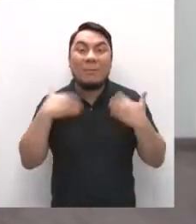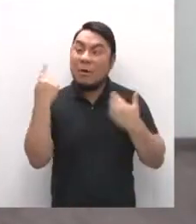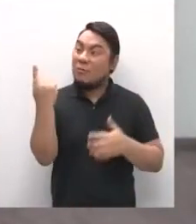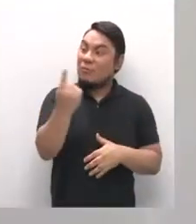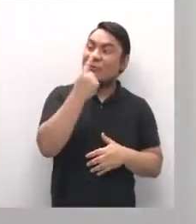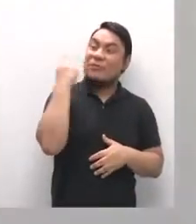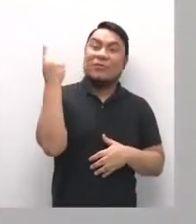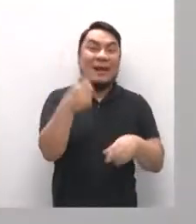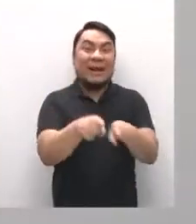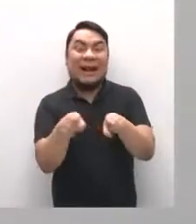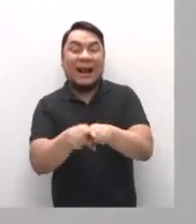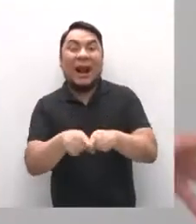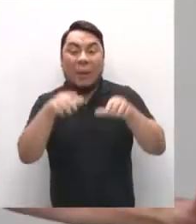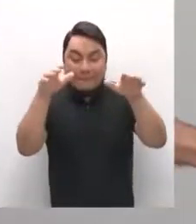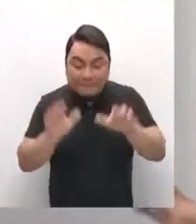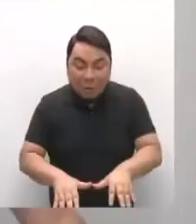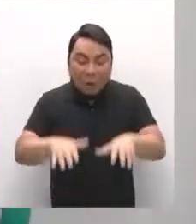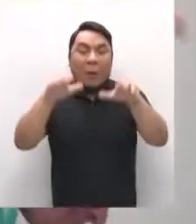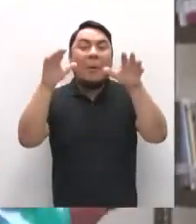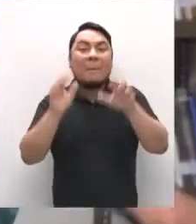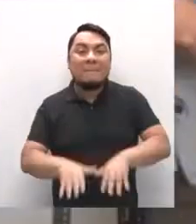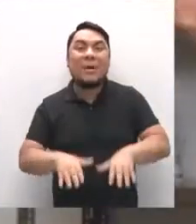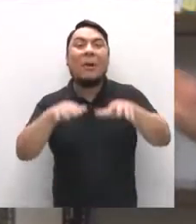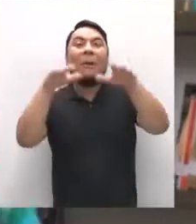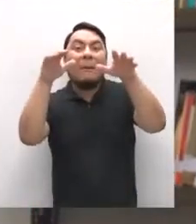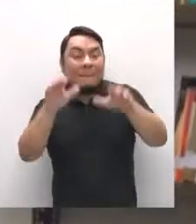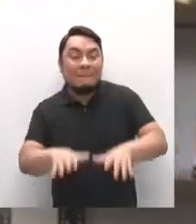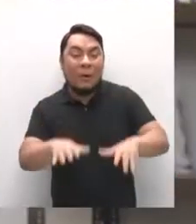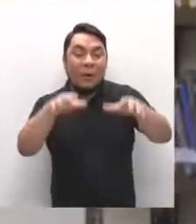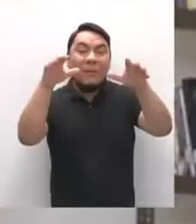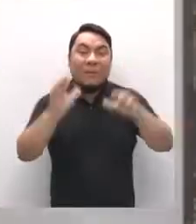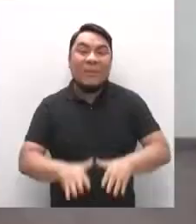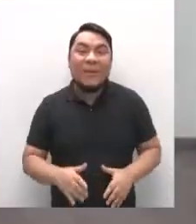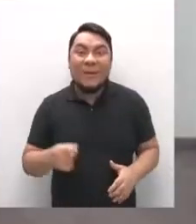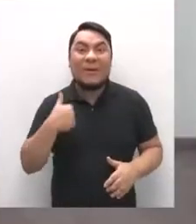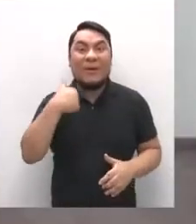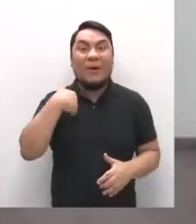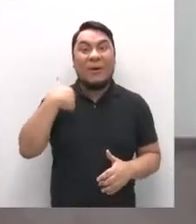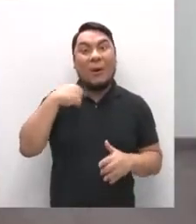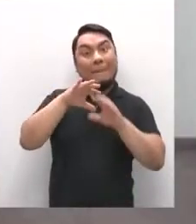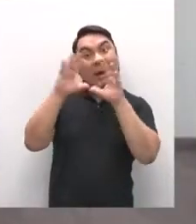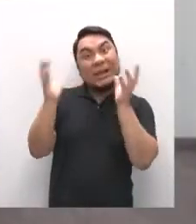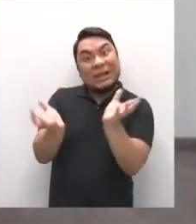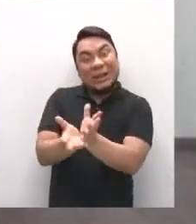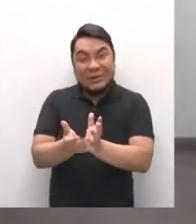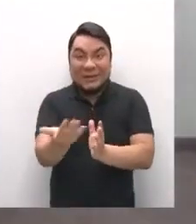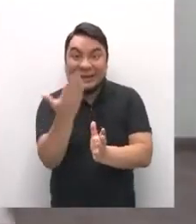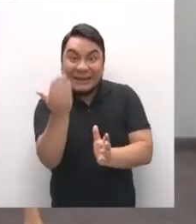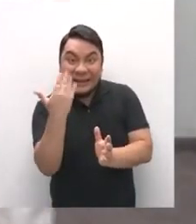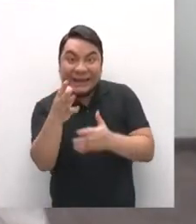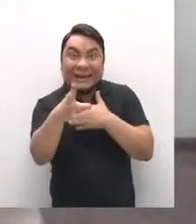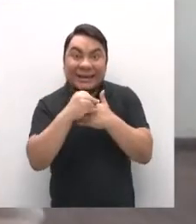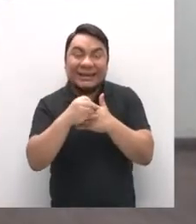girar también! ¡Bum, bum, bum! ¡Hey! ¡Me encanta hacer pelota!